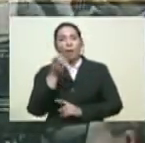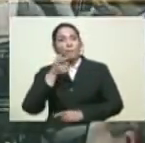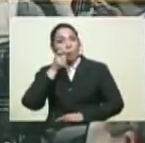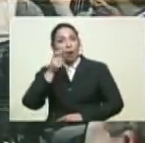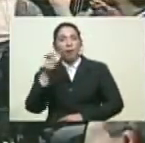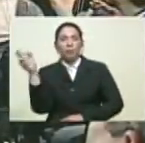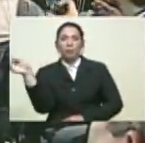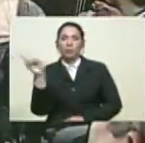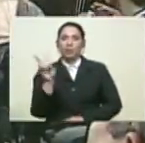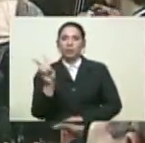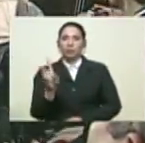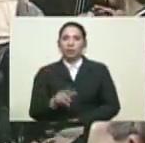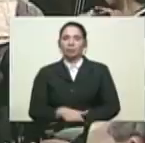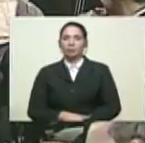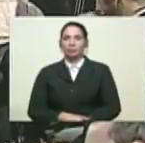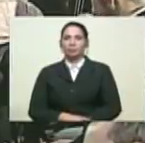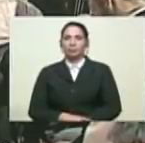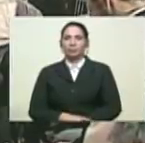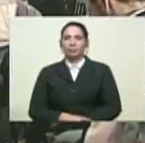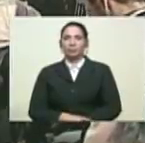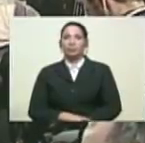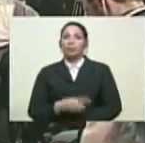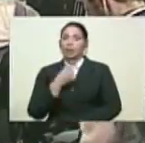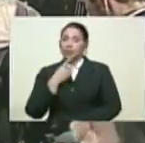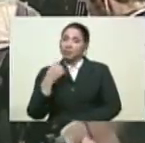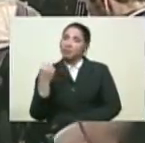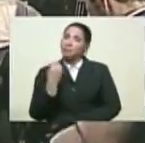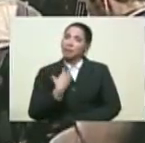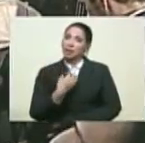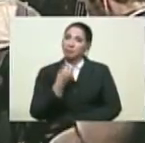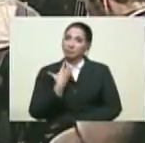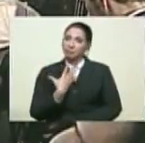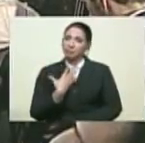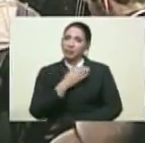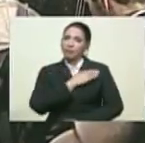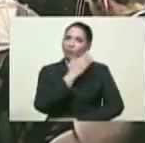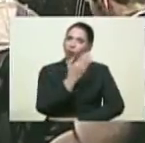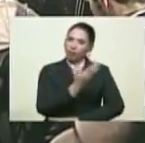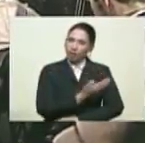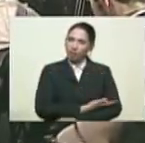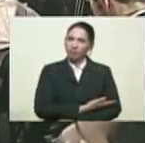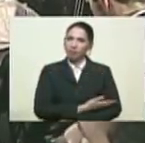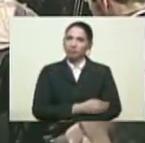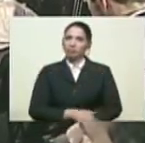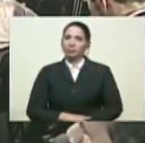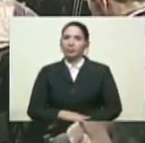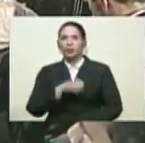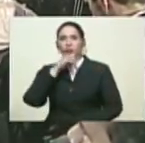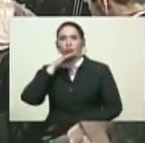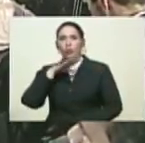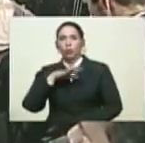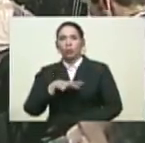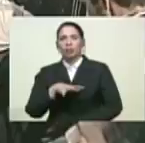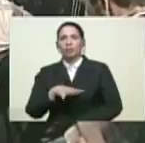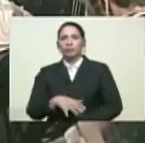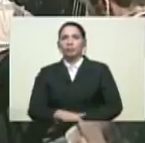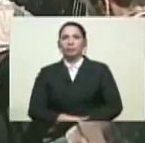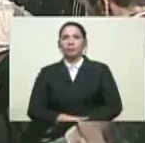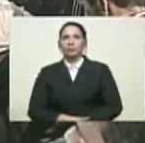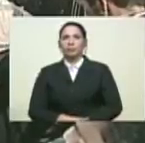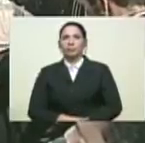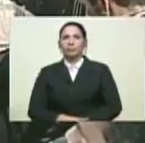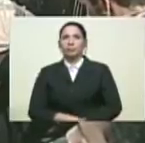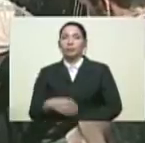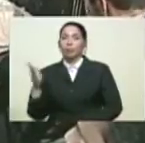Venezuela. Y dice muy bien de la fortaleza histórica traída del